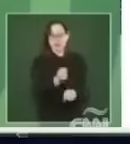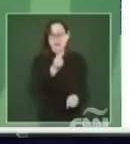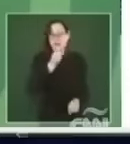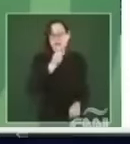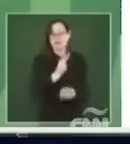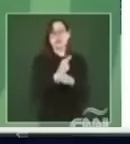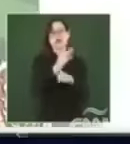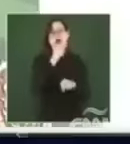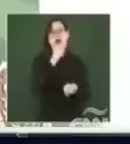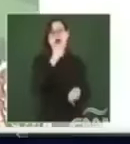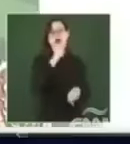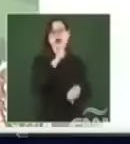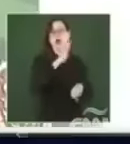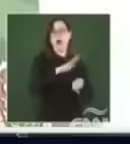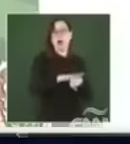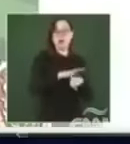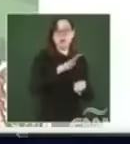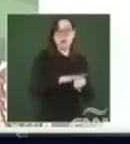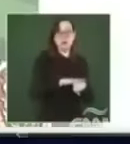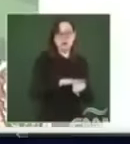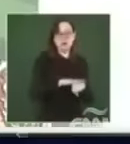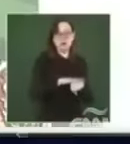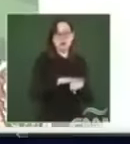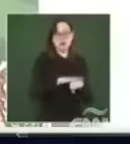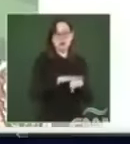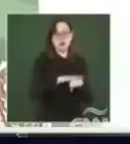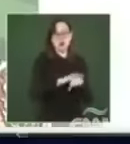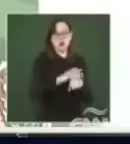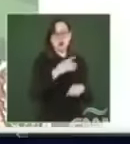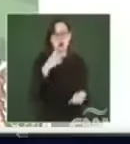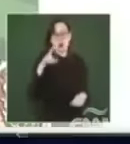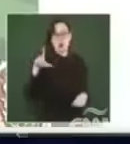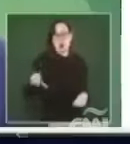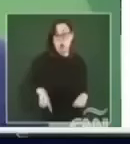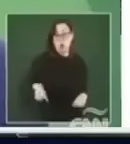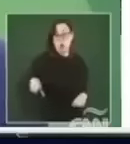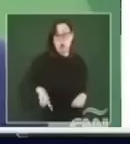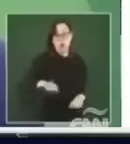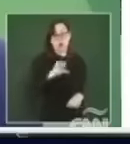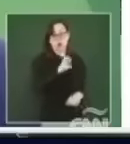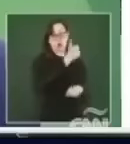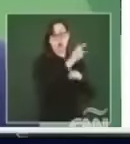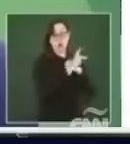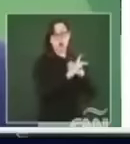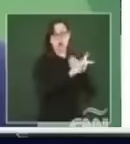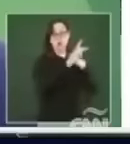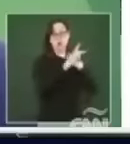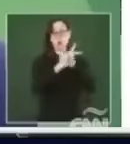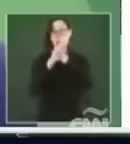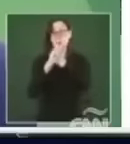que intervenga ningún gobierno extranjero, y mucho menos